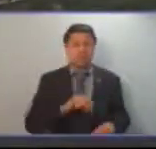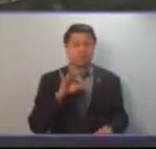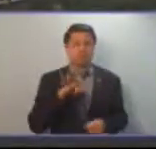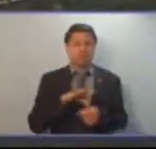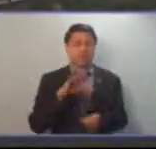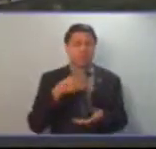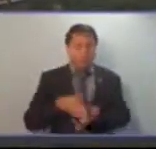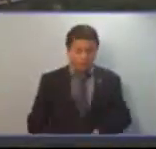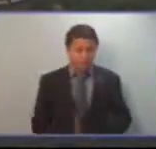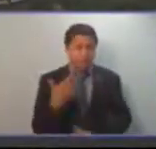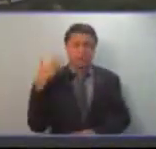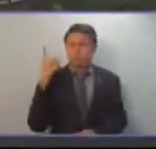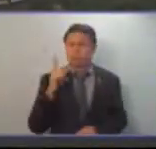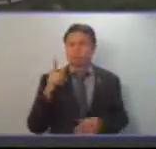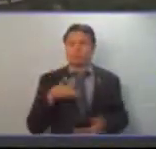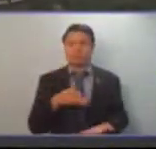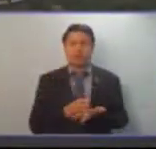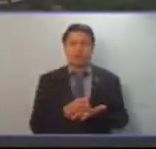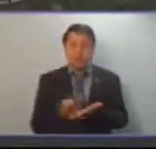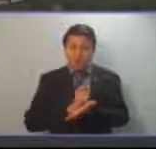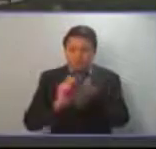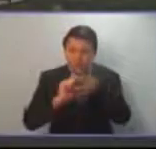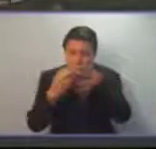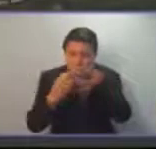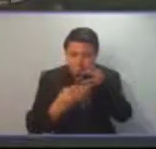los asentaron, y